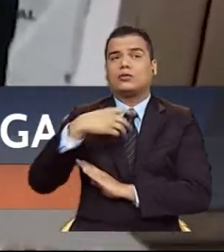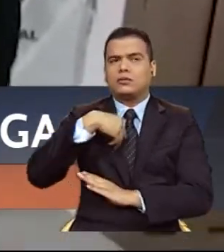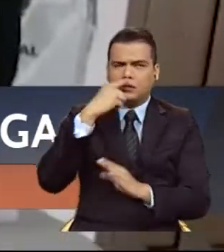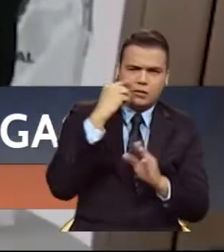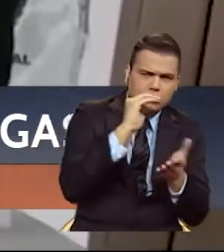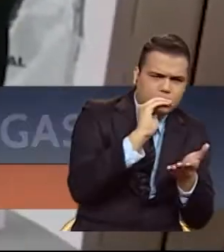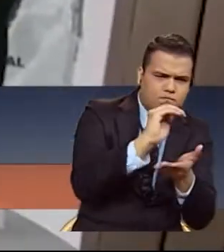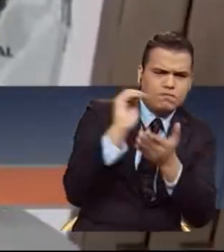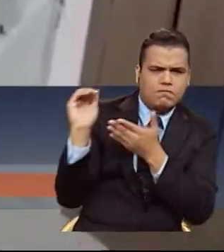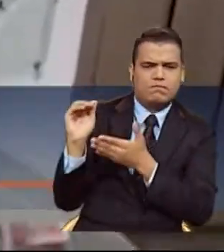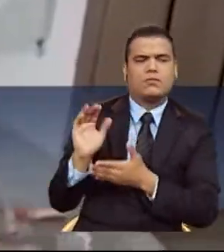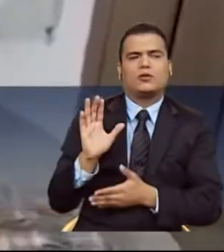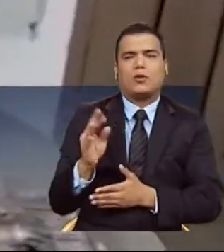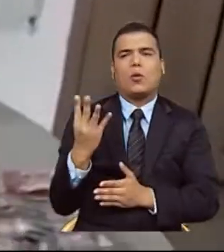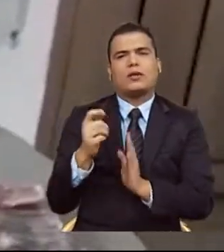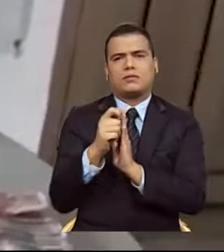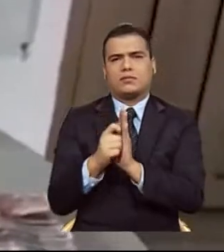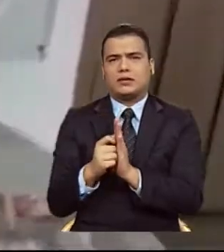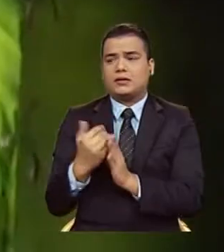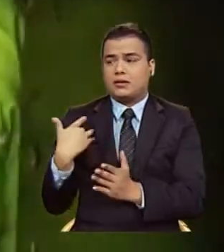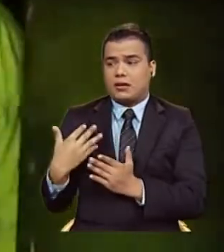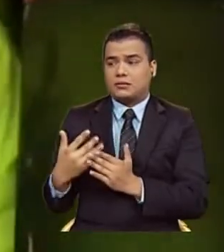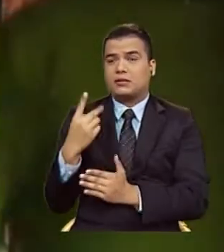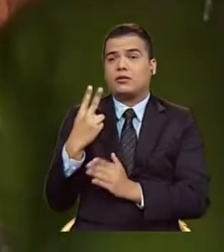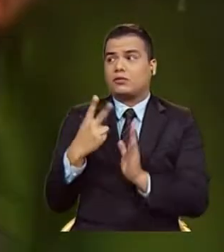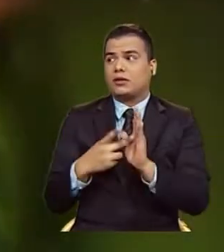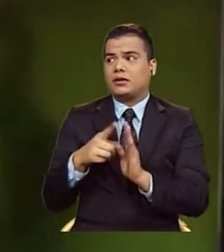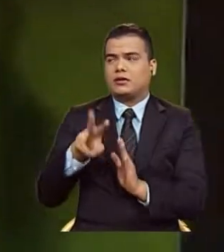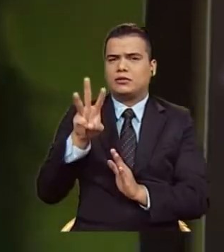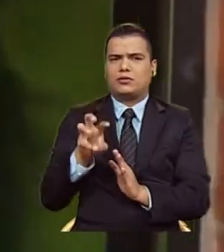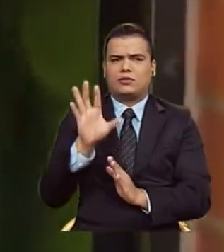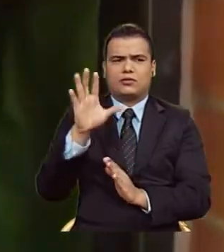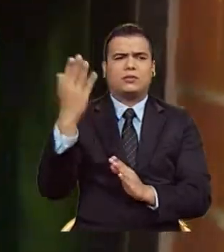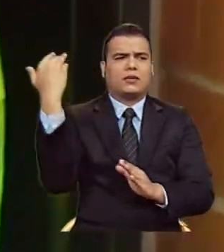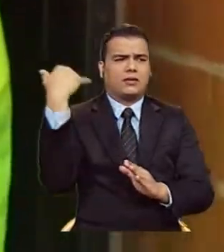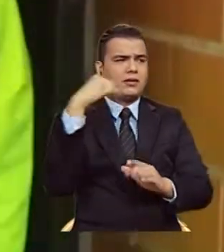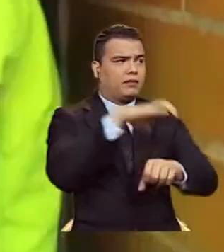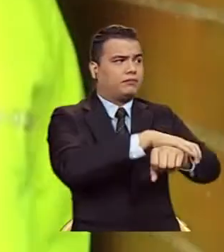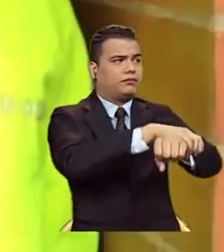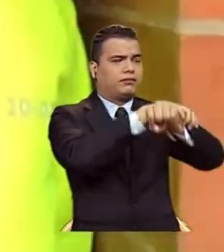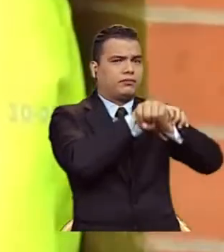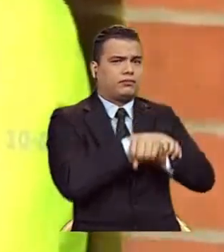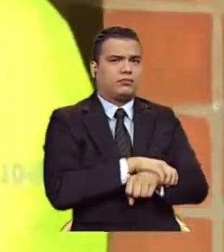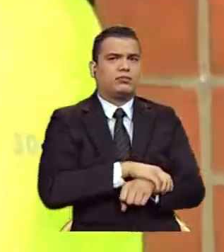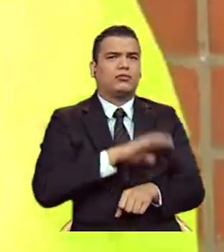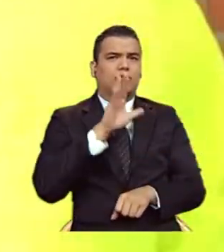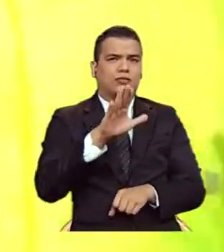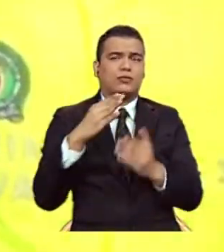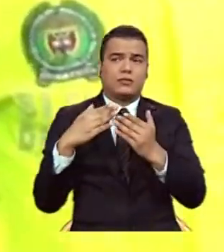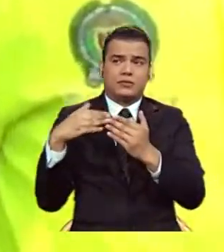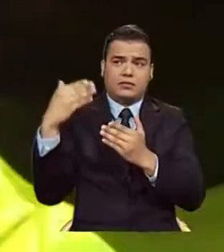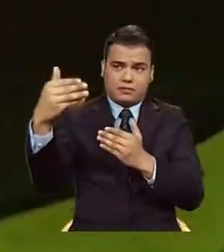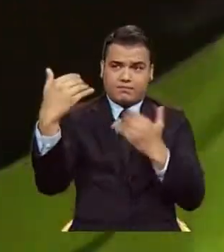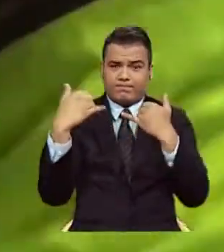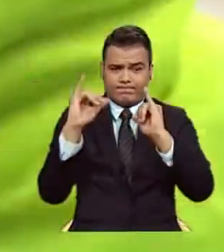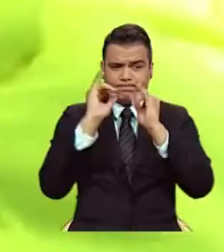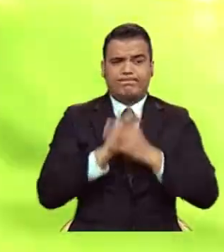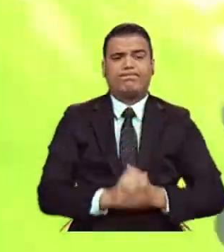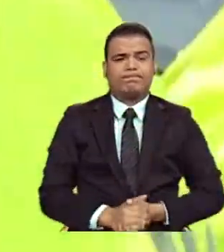estupefacientes, 4 de ellas en lo corrido del año, y ya había sido capturado y puesto en libertad posteriormente.